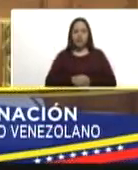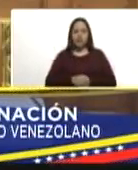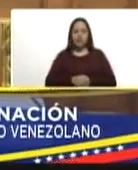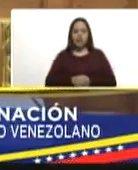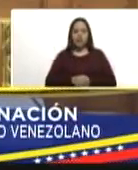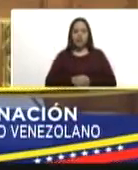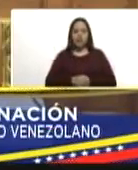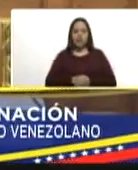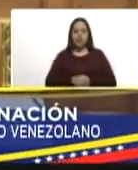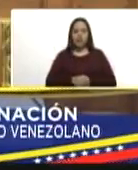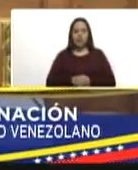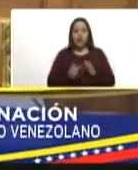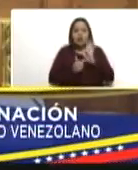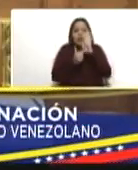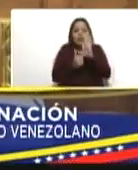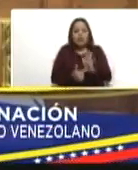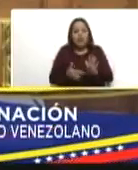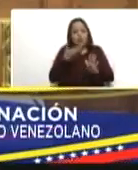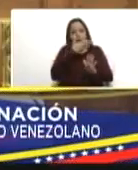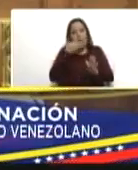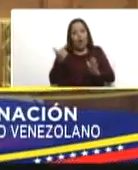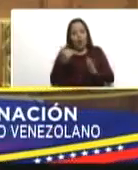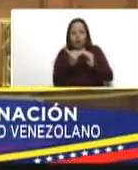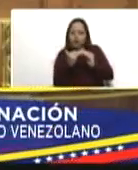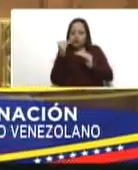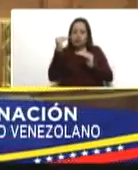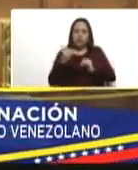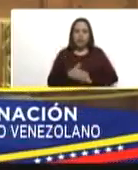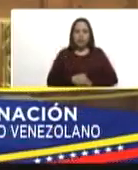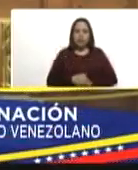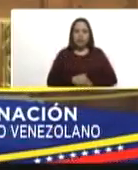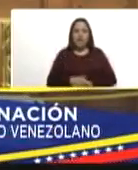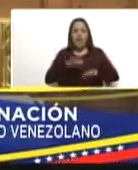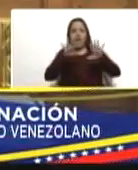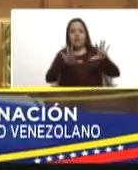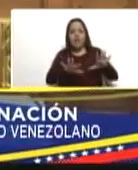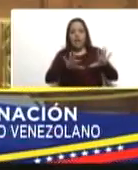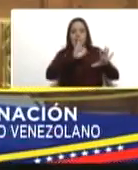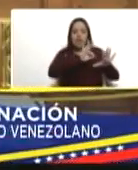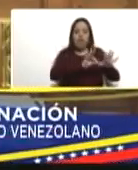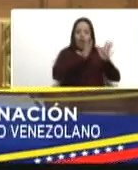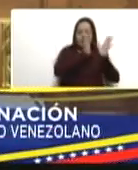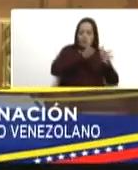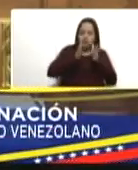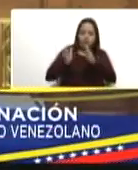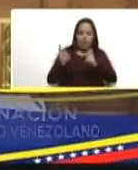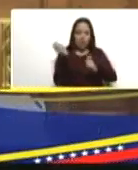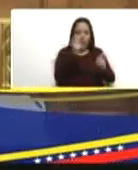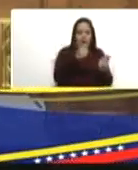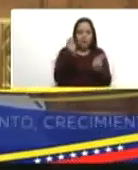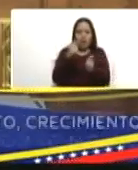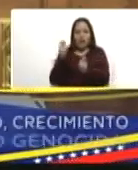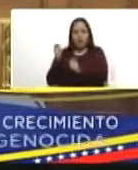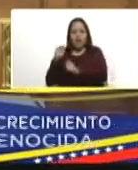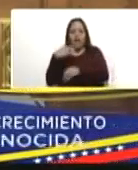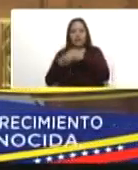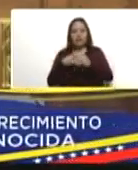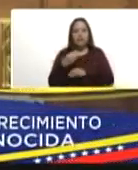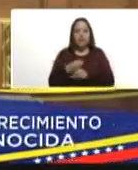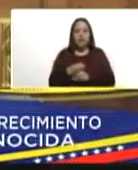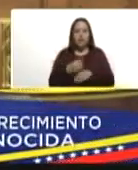signo presentó signos de recuperación al crecer durante 10 trimestres continuos evidenciando Un aumento